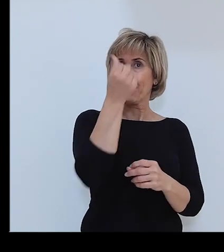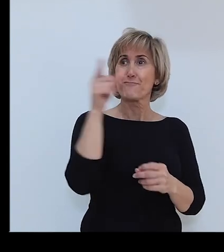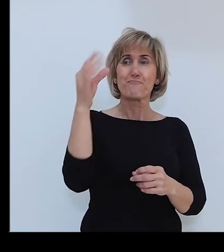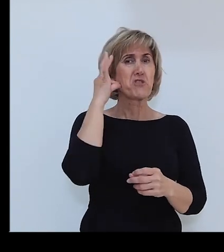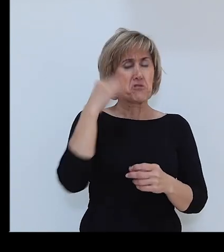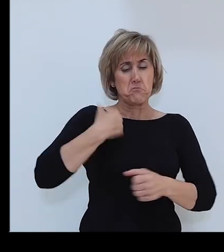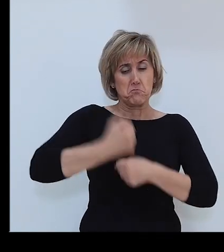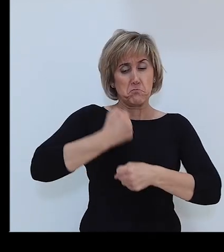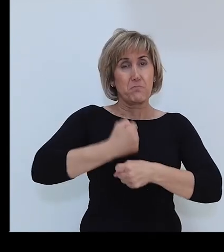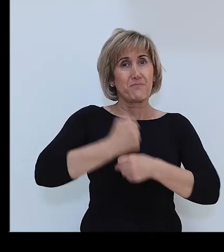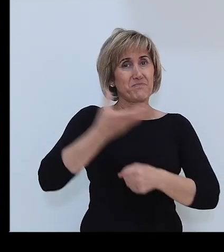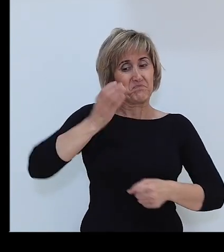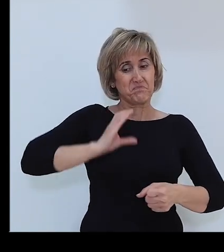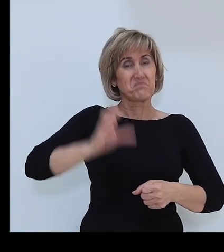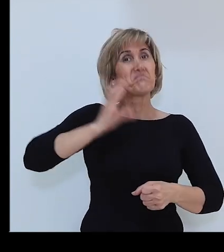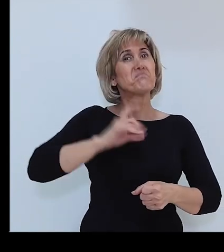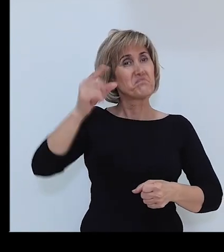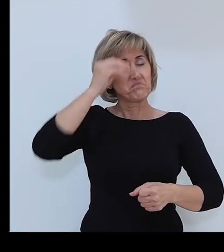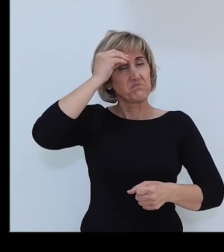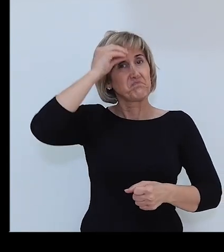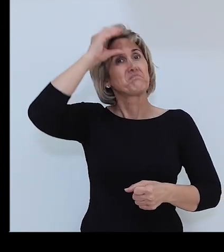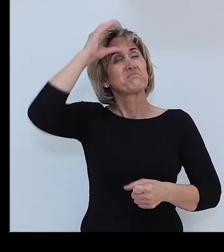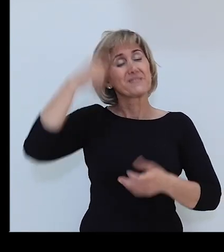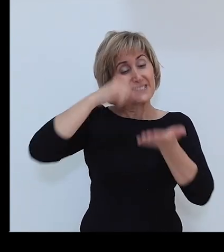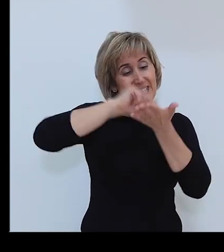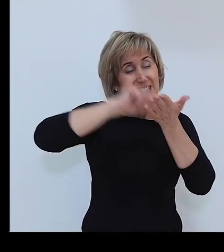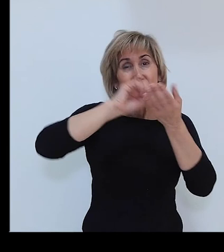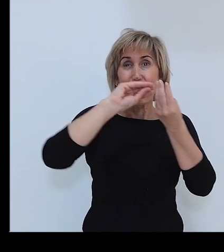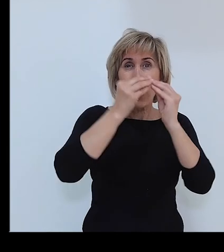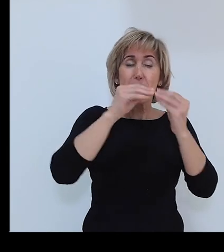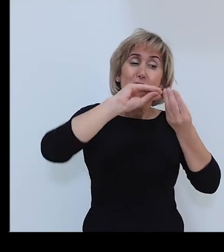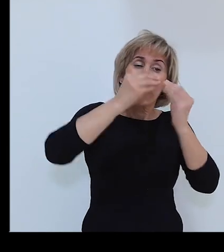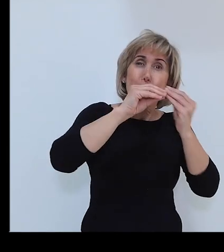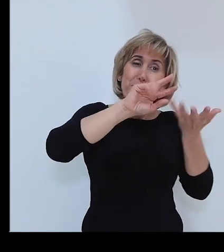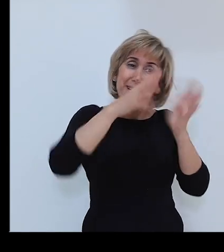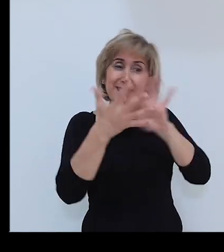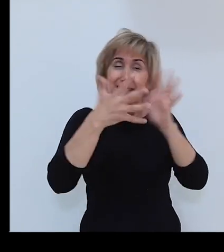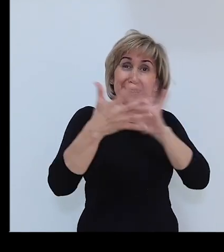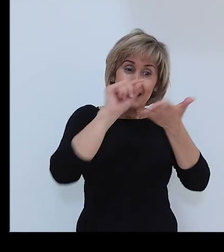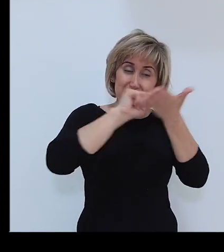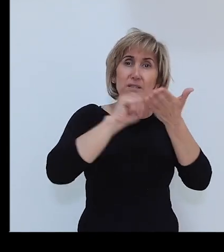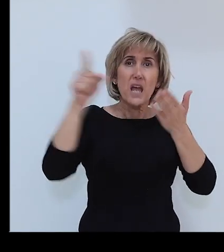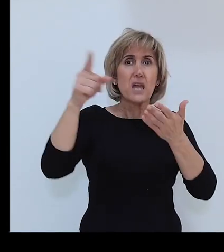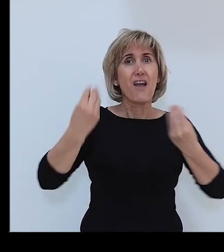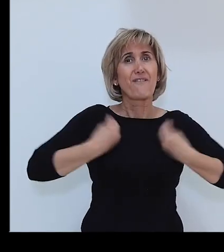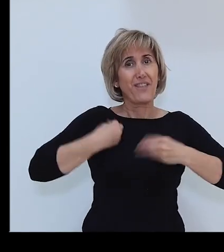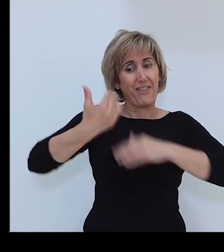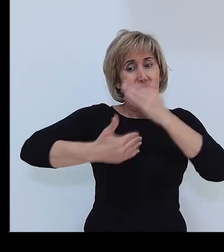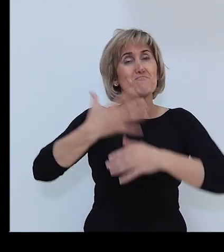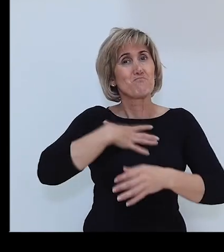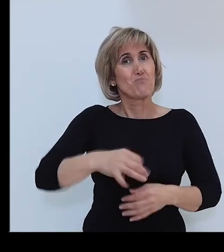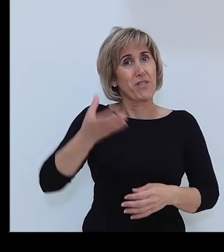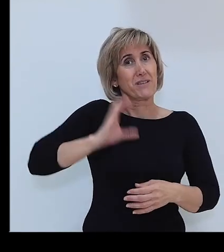a vegetar cuando tuvo, digamos, fue independiente económicamente, cuando con su trabajo, en este caso su intelecto y